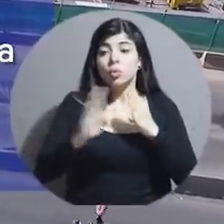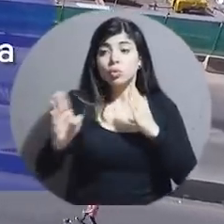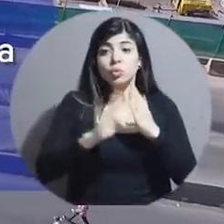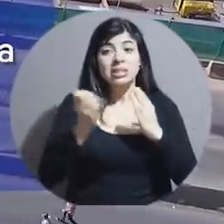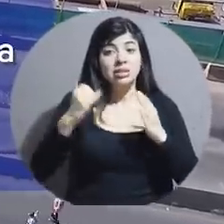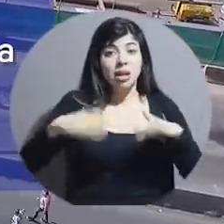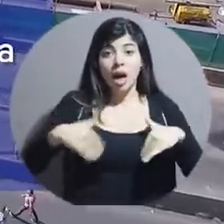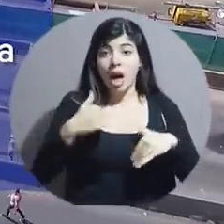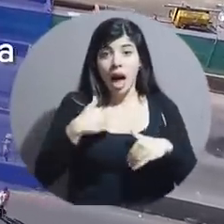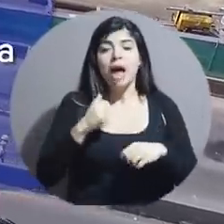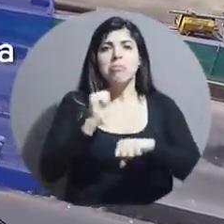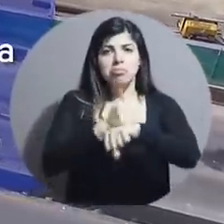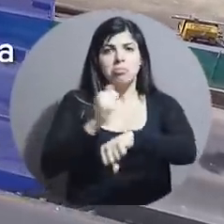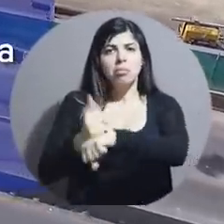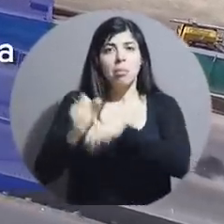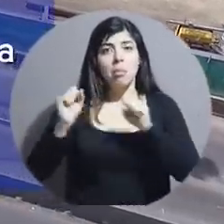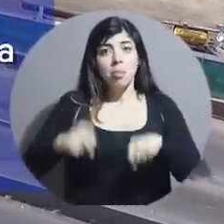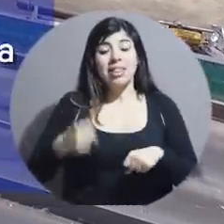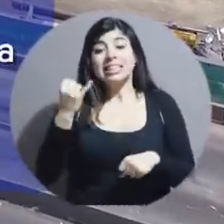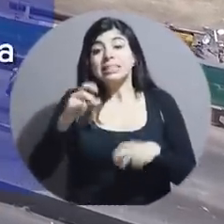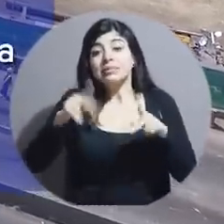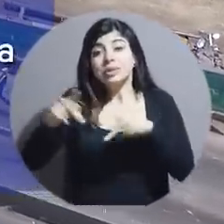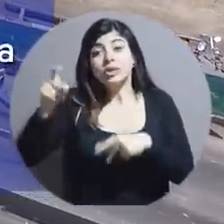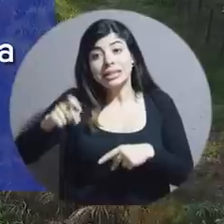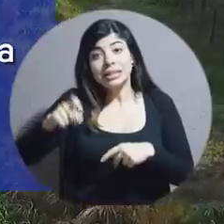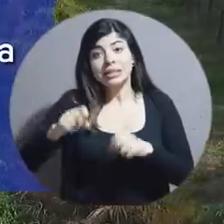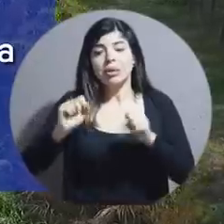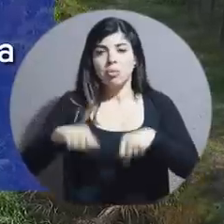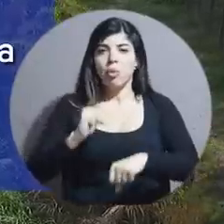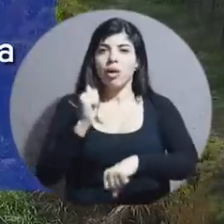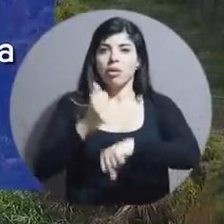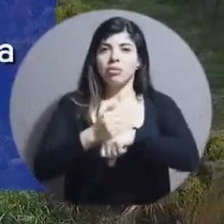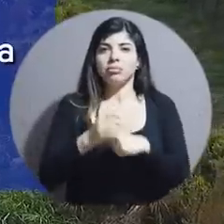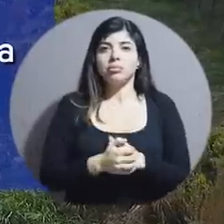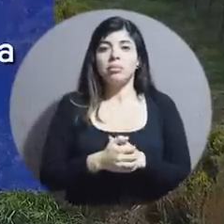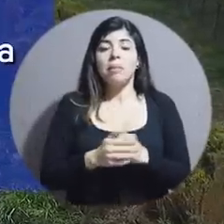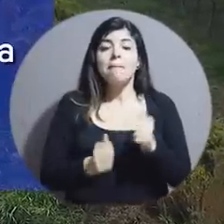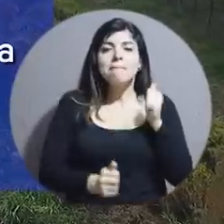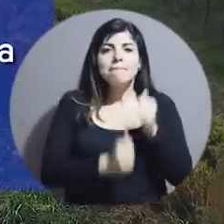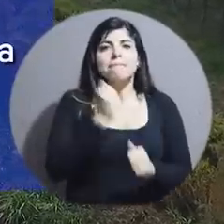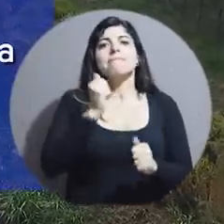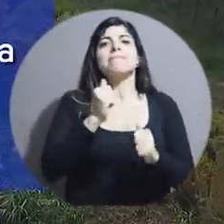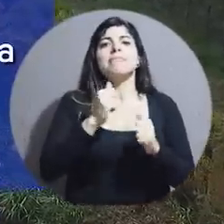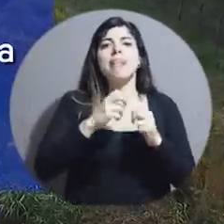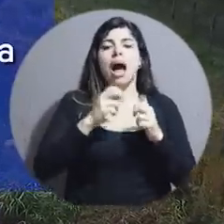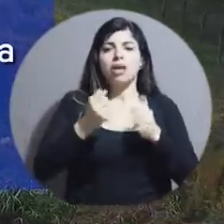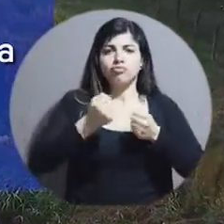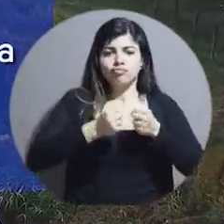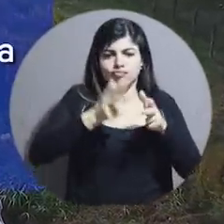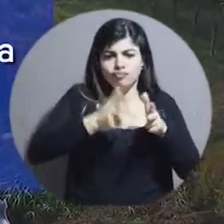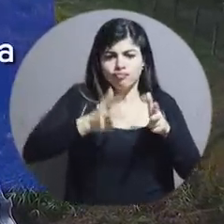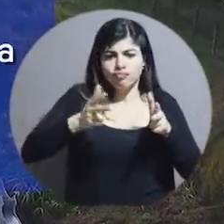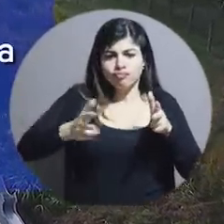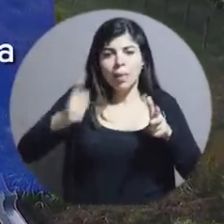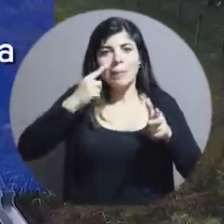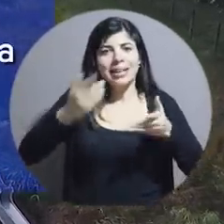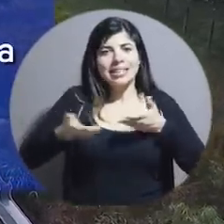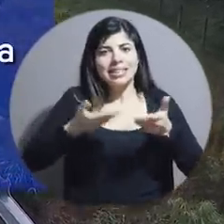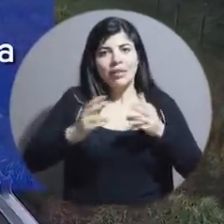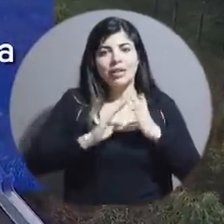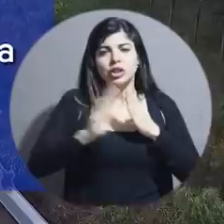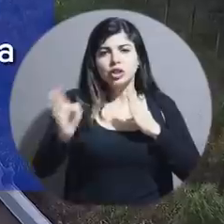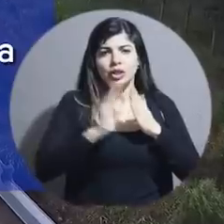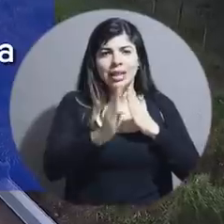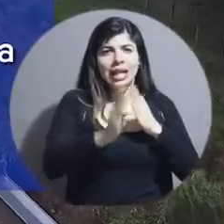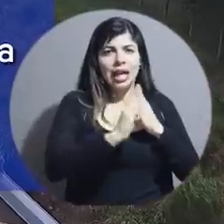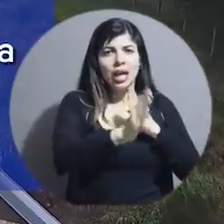posean esta modalidad y donde la demanda lo permita. Aumentar la frecuencia y cantidad de unidades para servicios directos